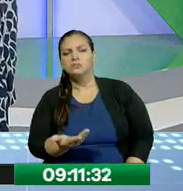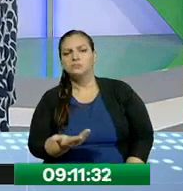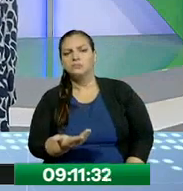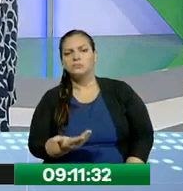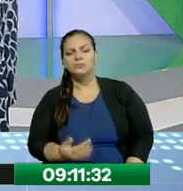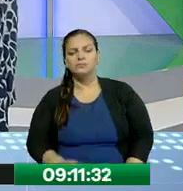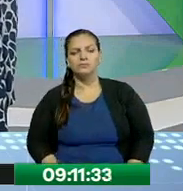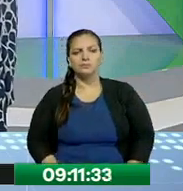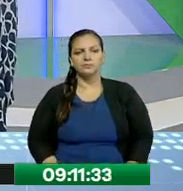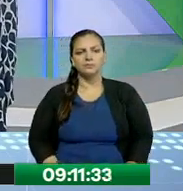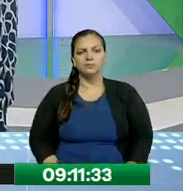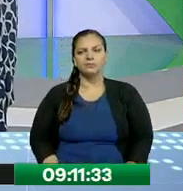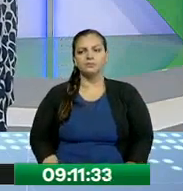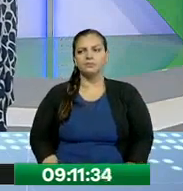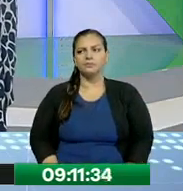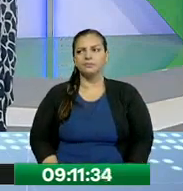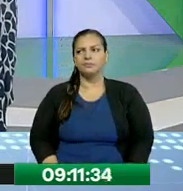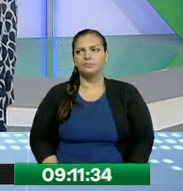también.